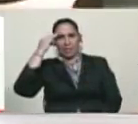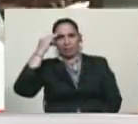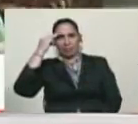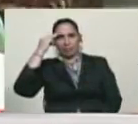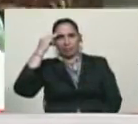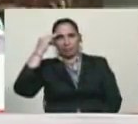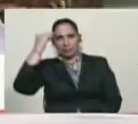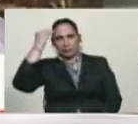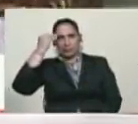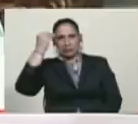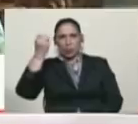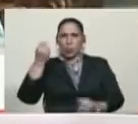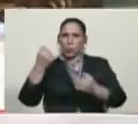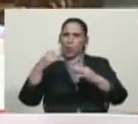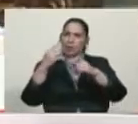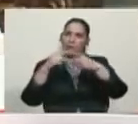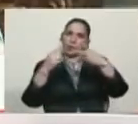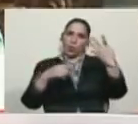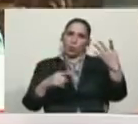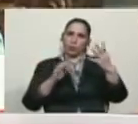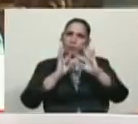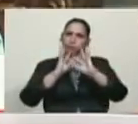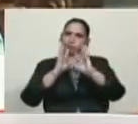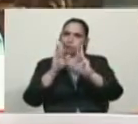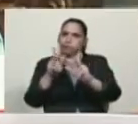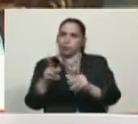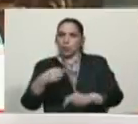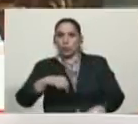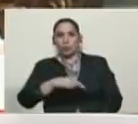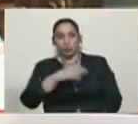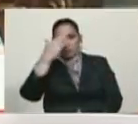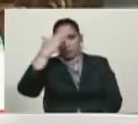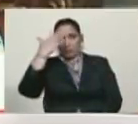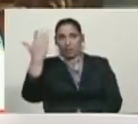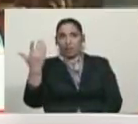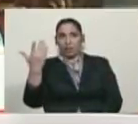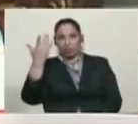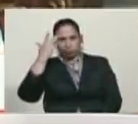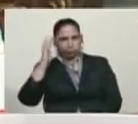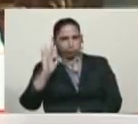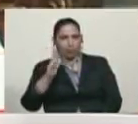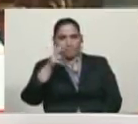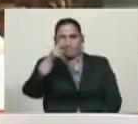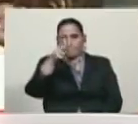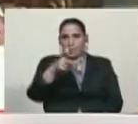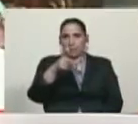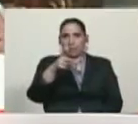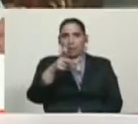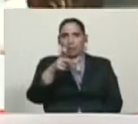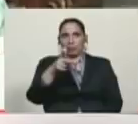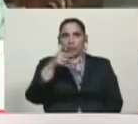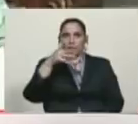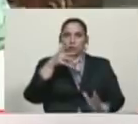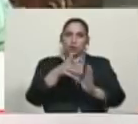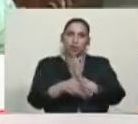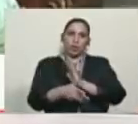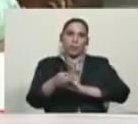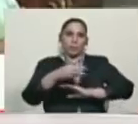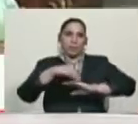cuántas cosas se van revelando y vamos a ir sabiendo parece que tienen un vídeo me dice el doctor jorge rodríguez ministro de